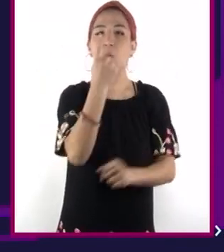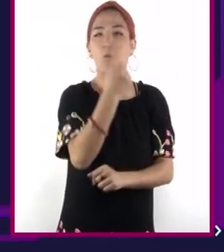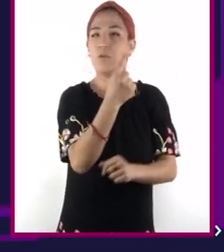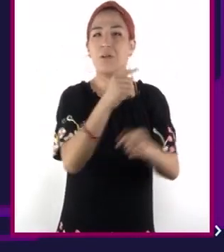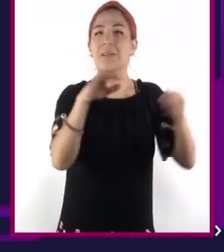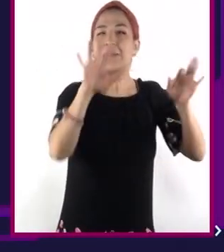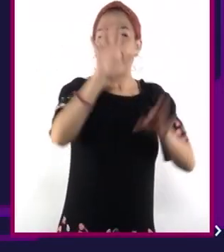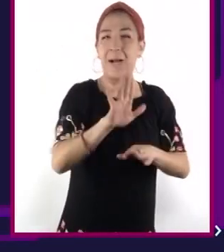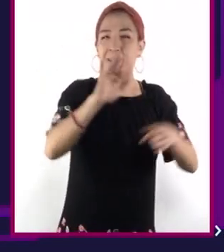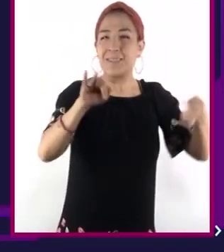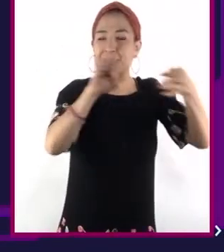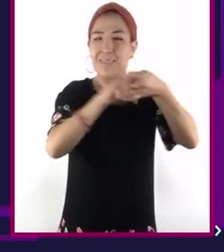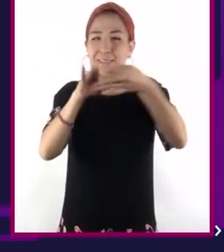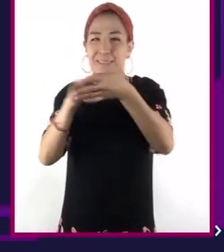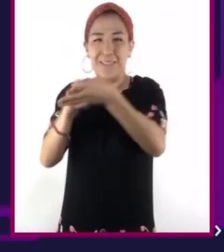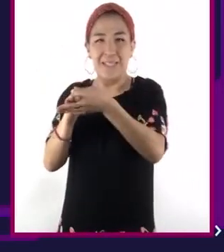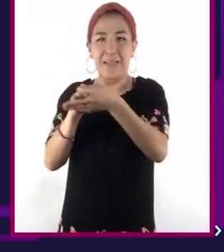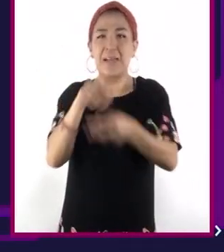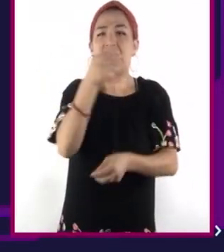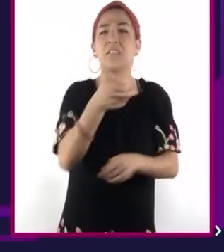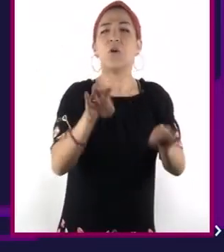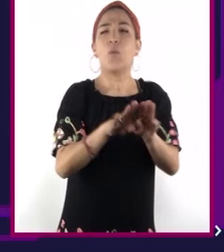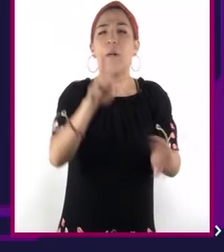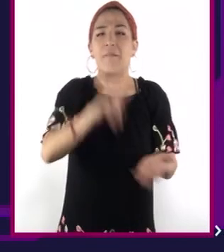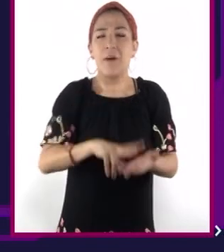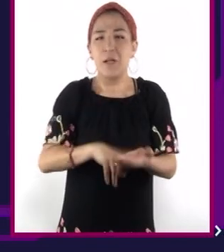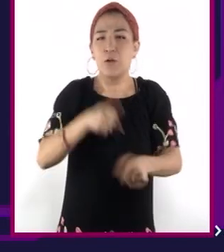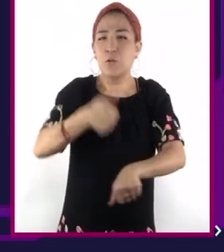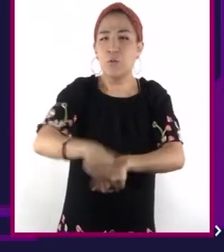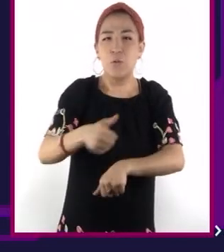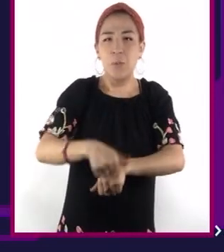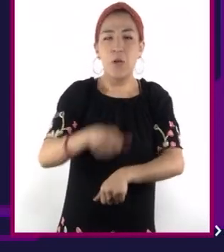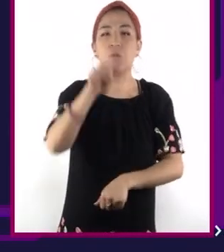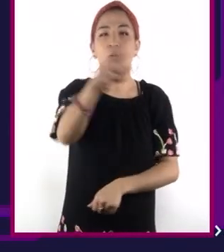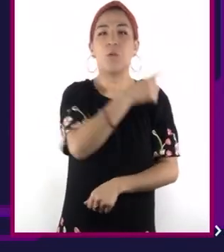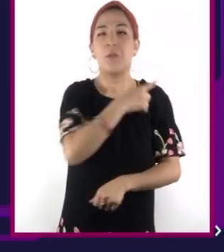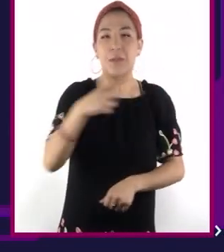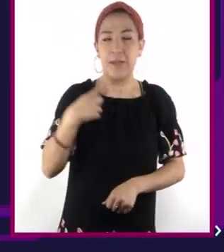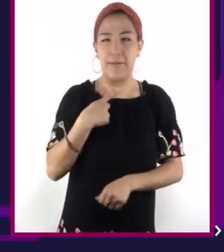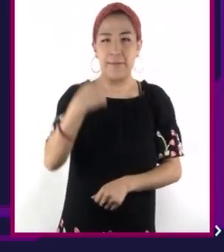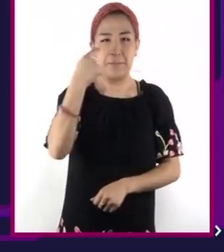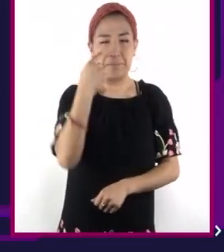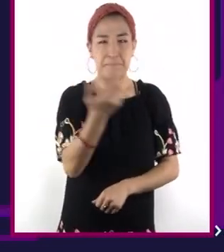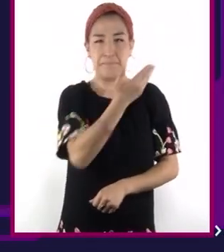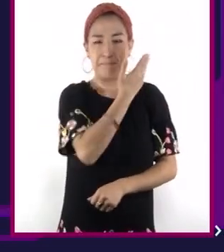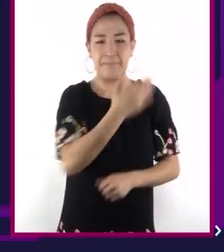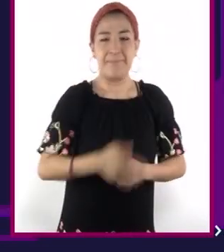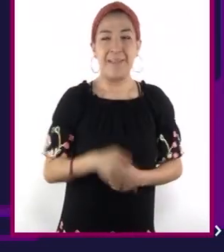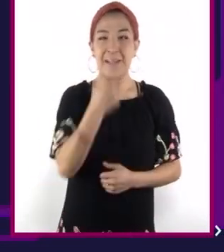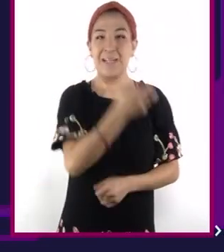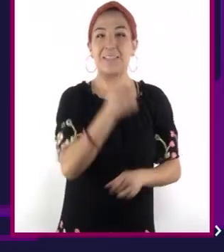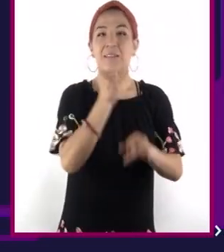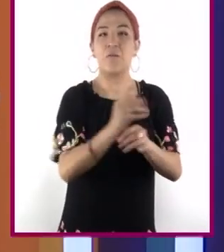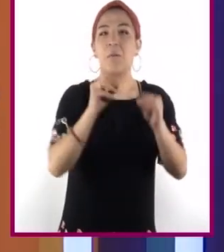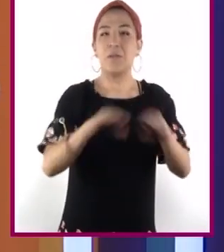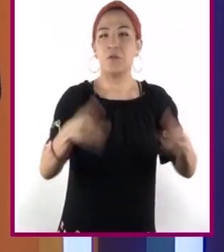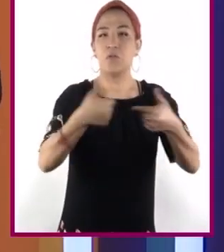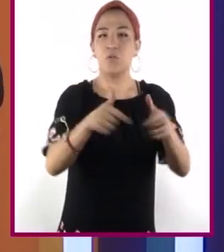Para representar esto con un valor numérico, hagan lo siguiente con los datos del grupo